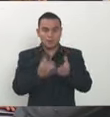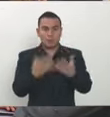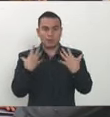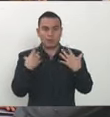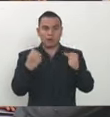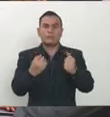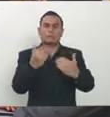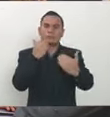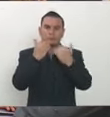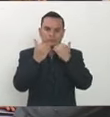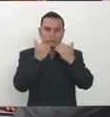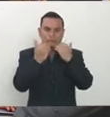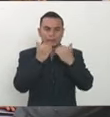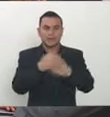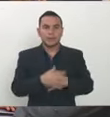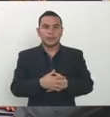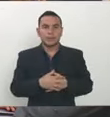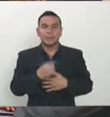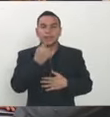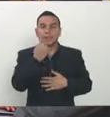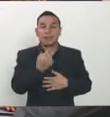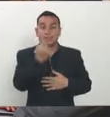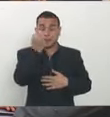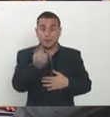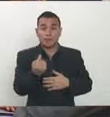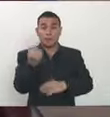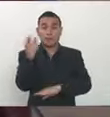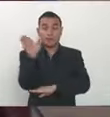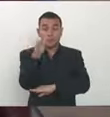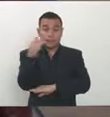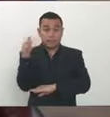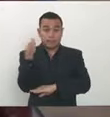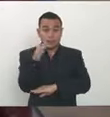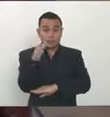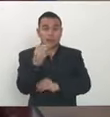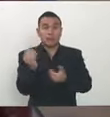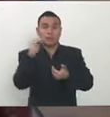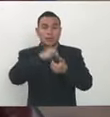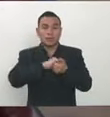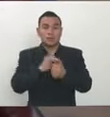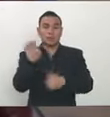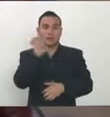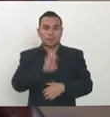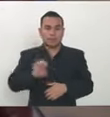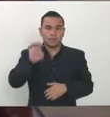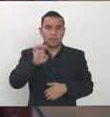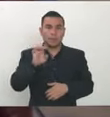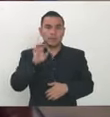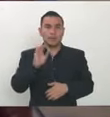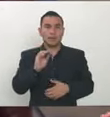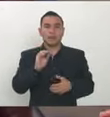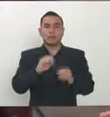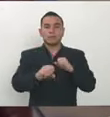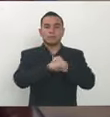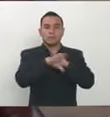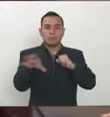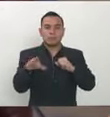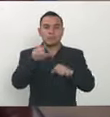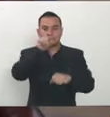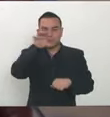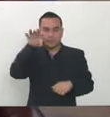incluso el embajador de la Unión Europea en El Salvador subió el video a su cuenta de Twitter y decía,